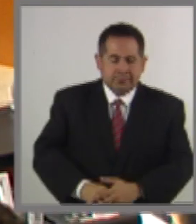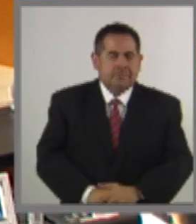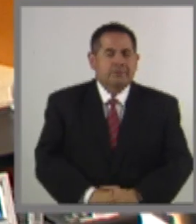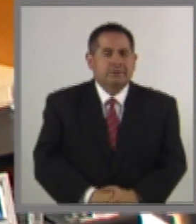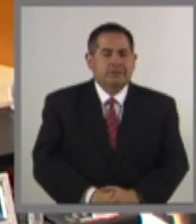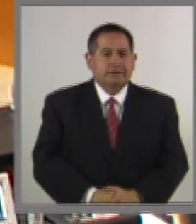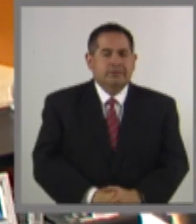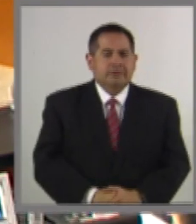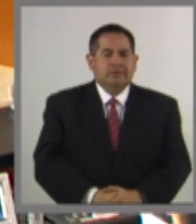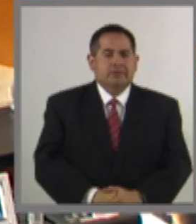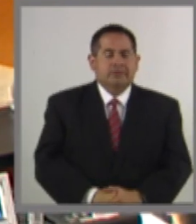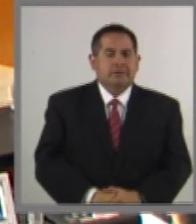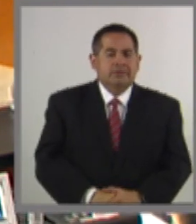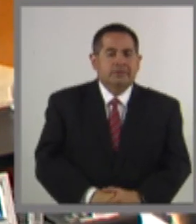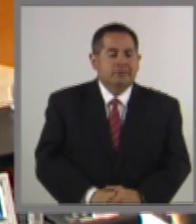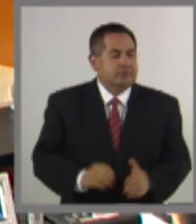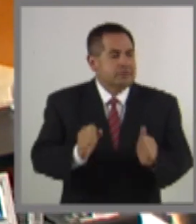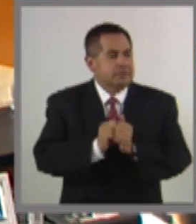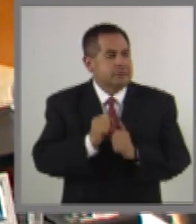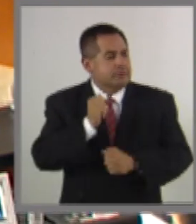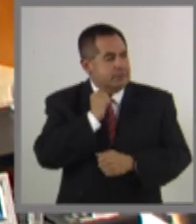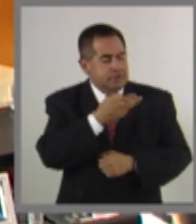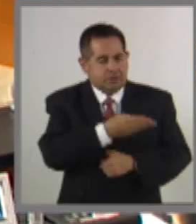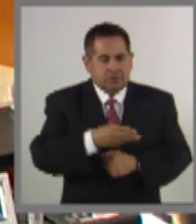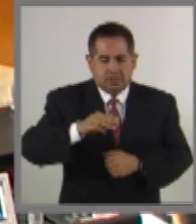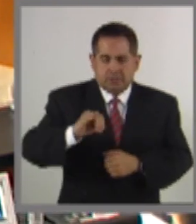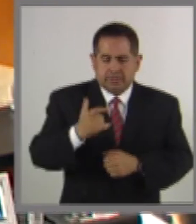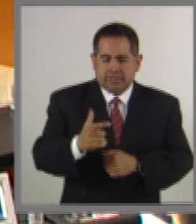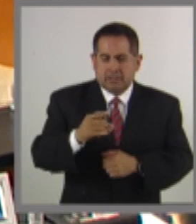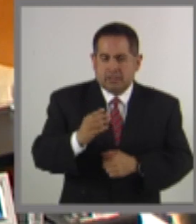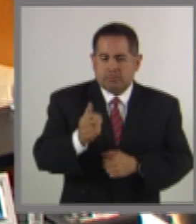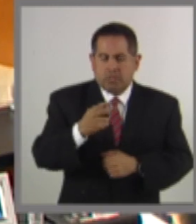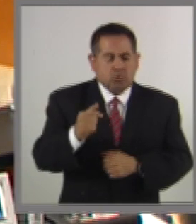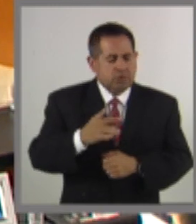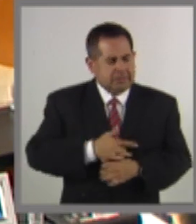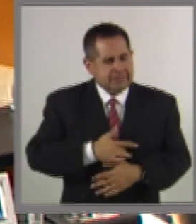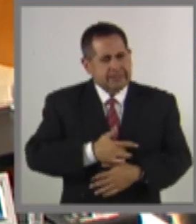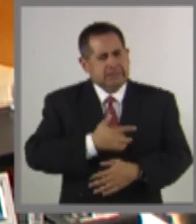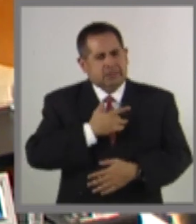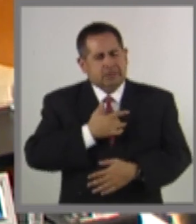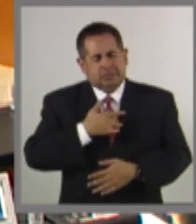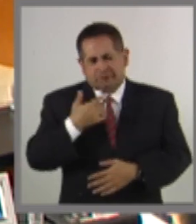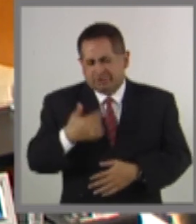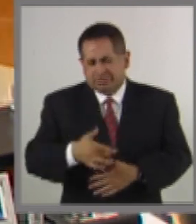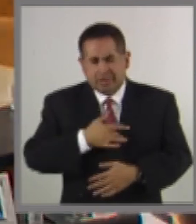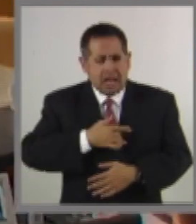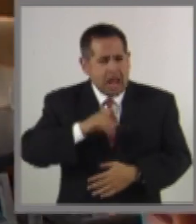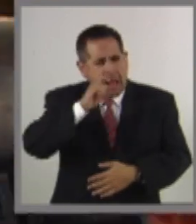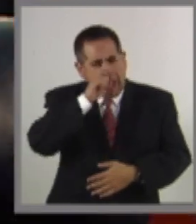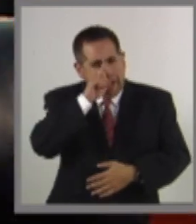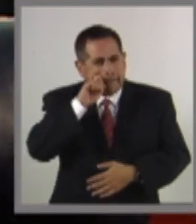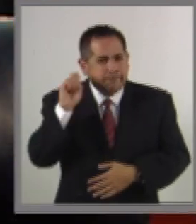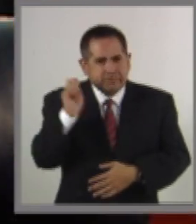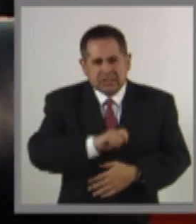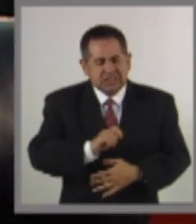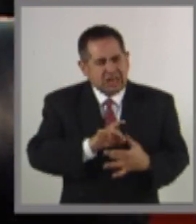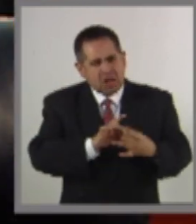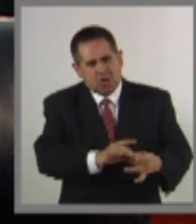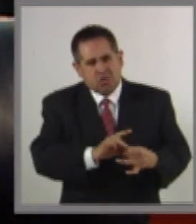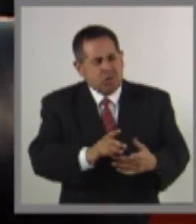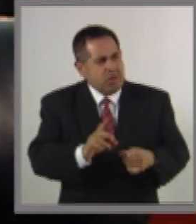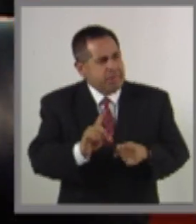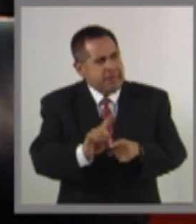Con el senador Miguel Barbosa me une una entrañable amistad